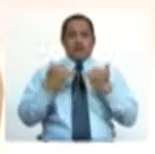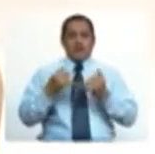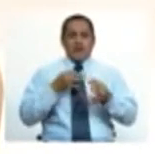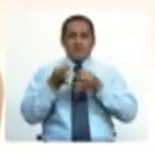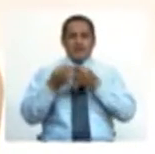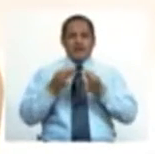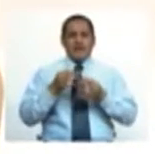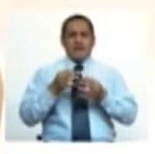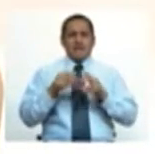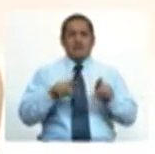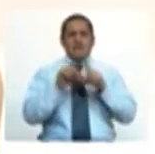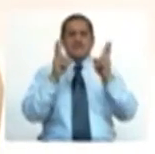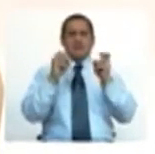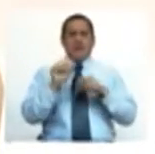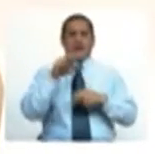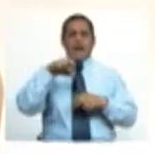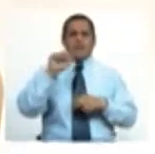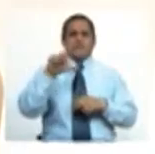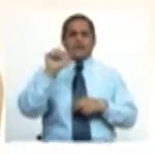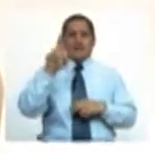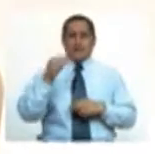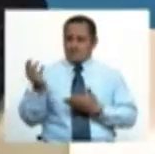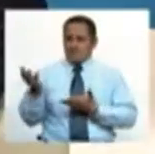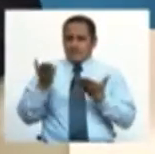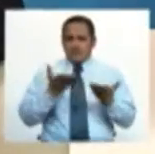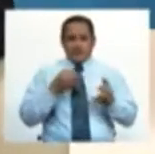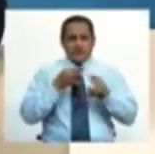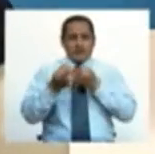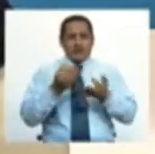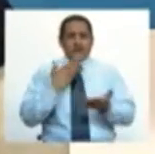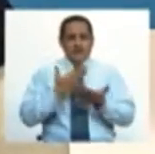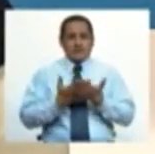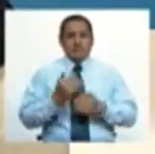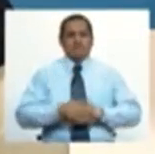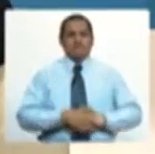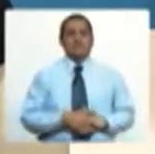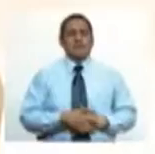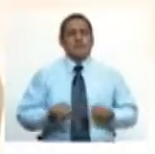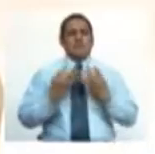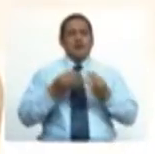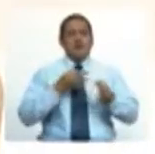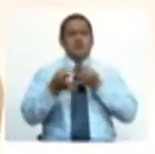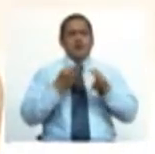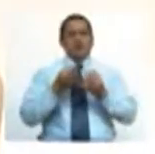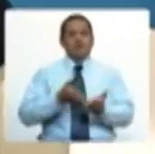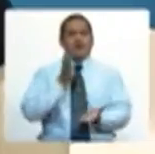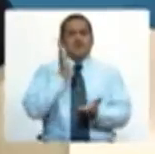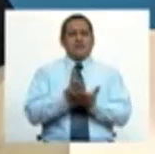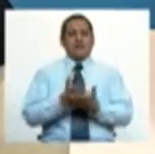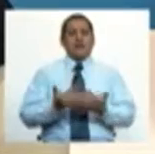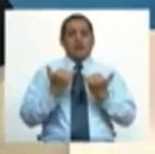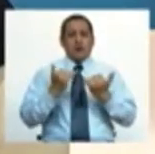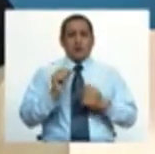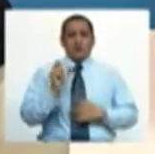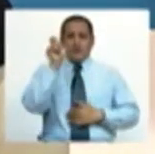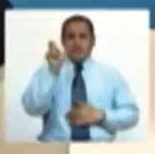tratar el derecho a apelar. Bienvenido, doctor Suárez. Gracias, Felipe. Vamos a hablar de una sentencia en la que